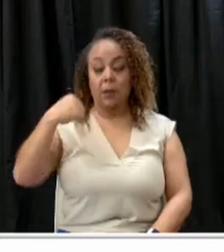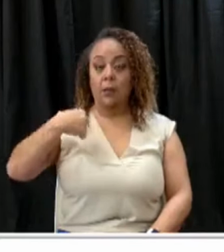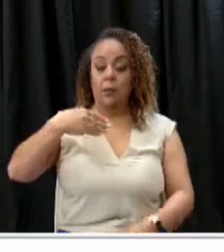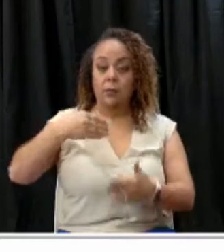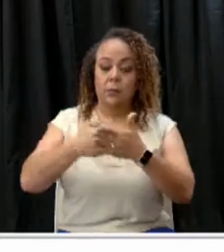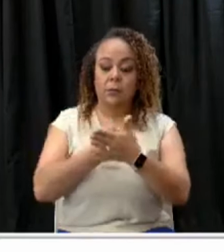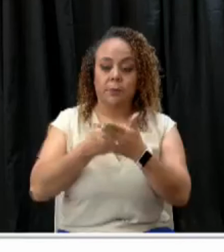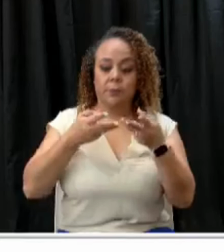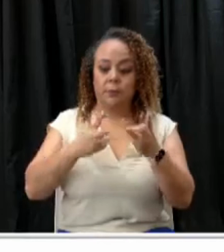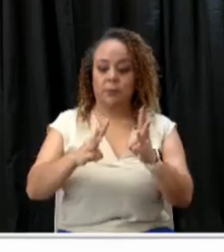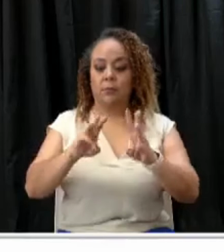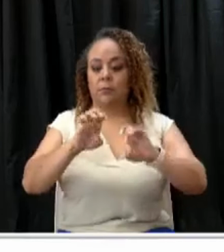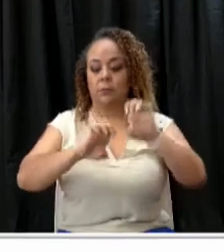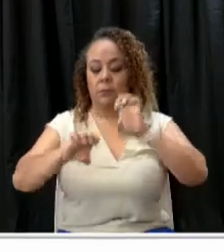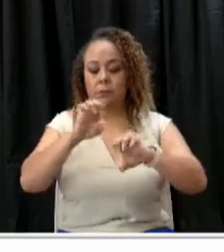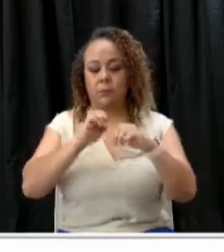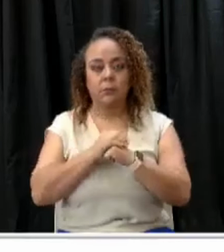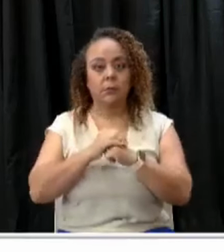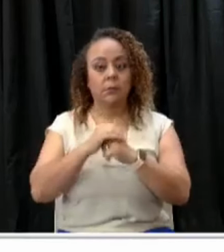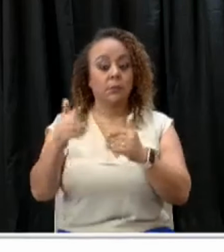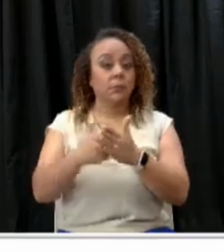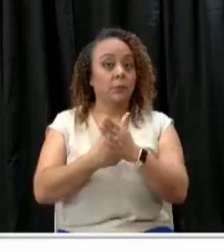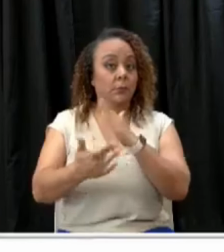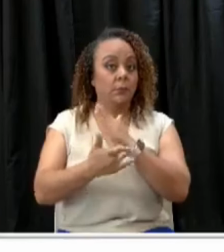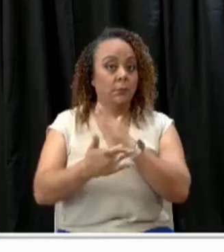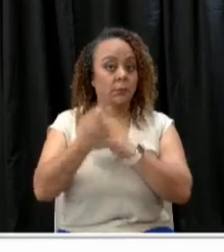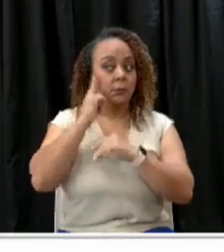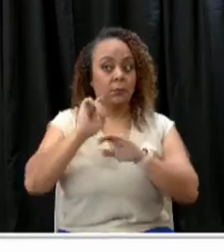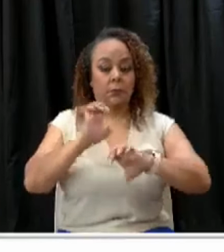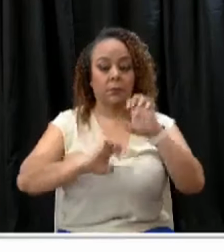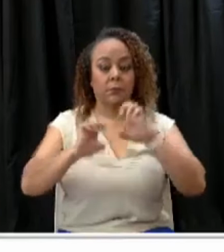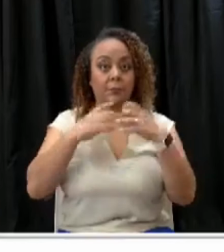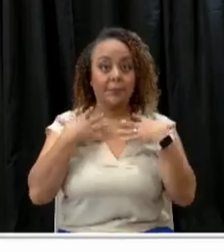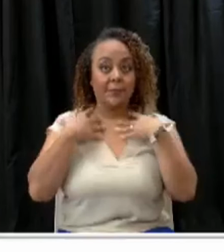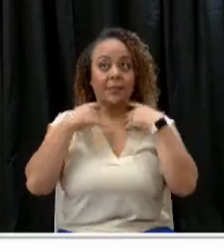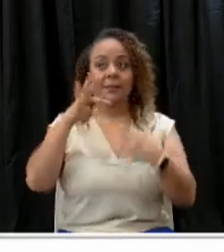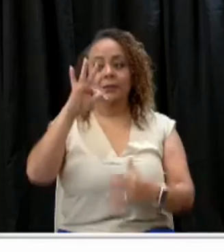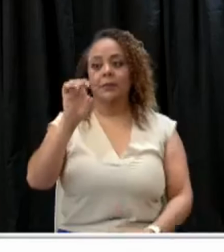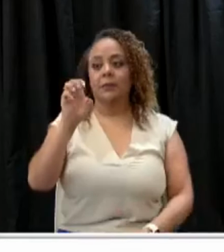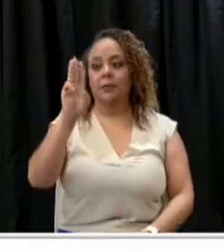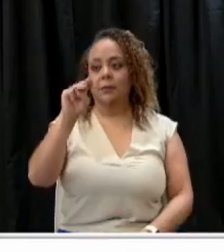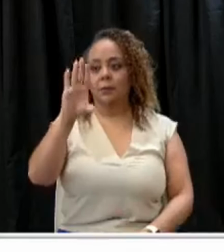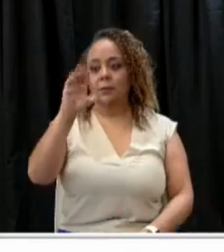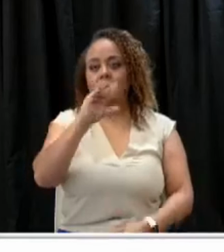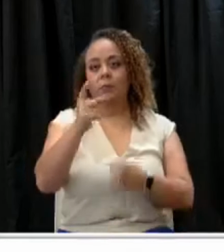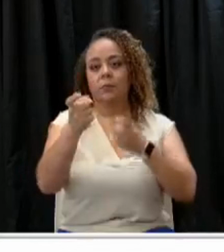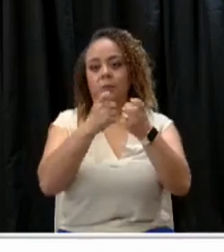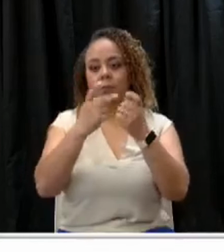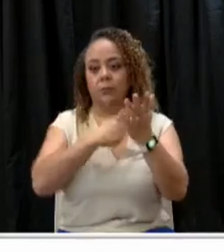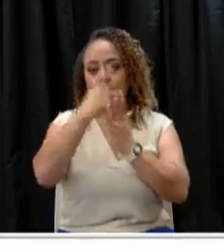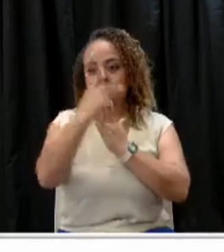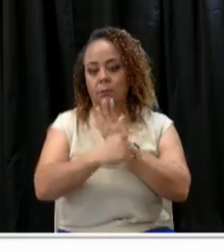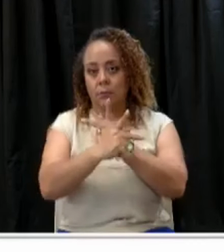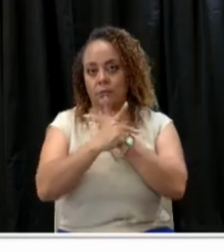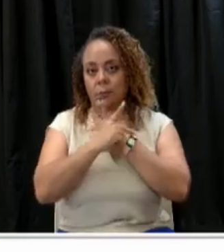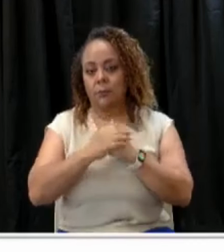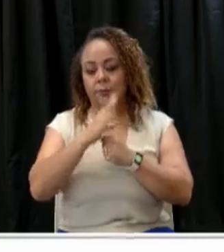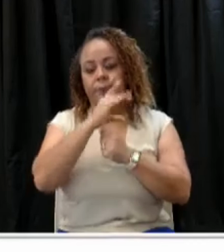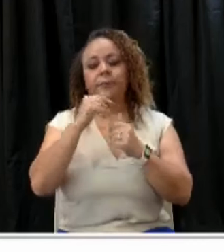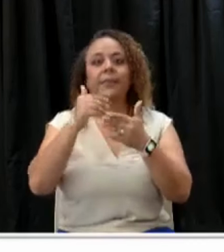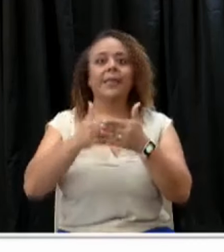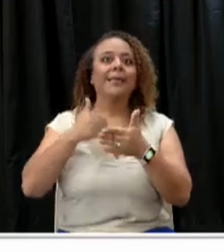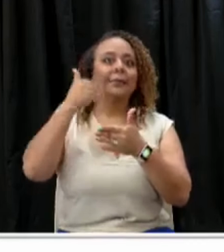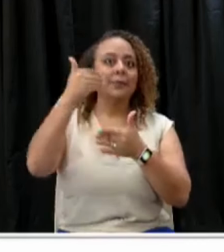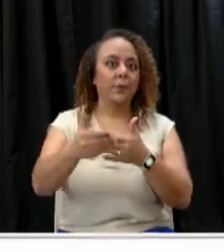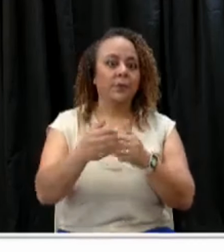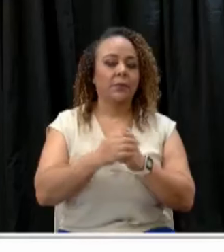las intervenciones, nuevas tecnologías para la evaluación del estrés térmico y el control de los programas de prevención. Y después